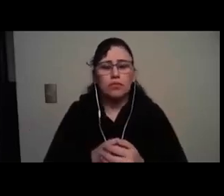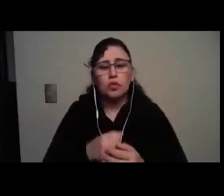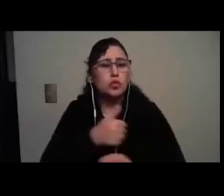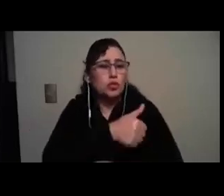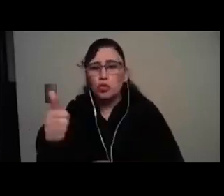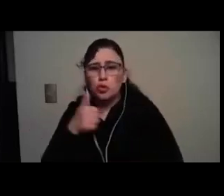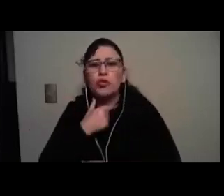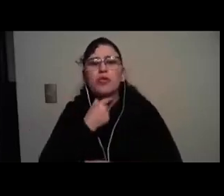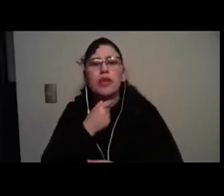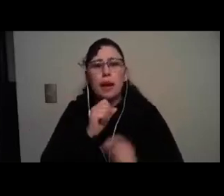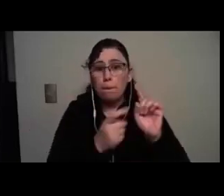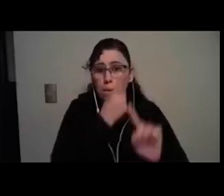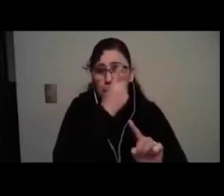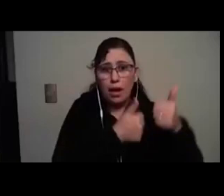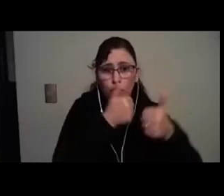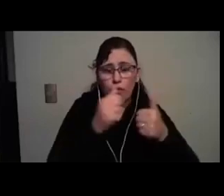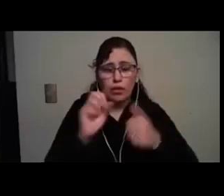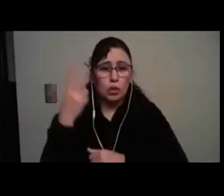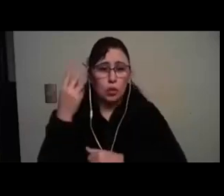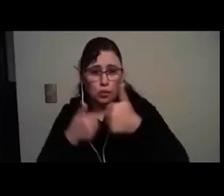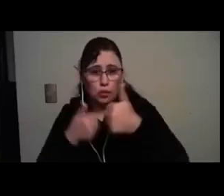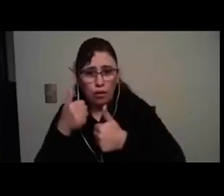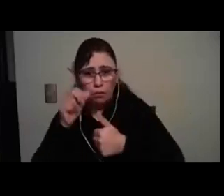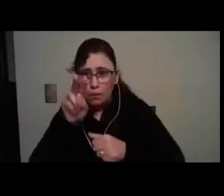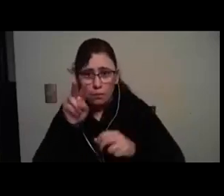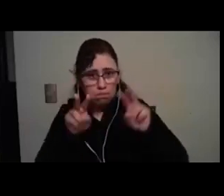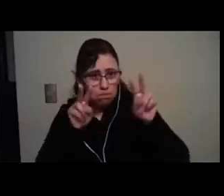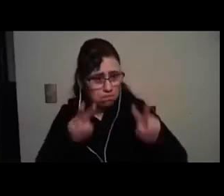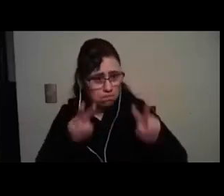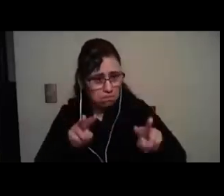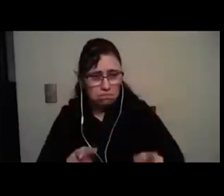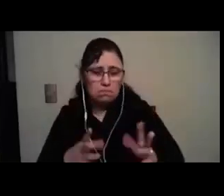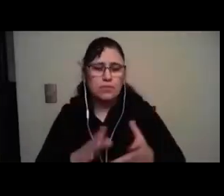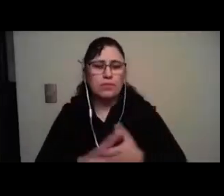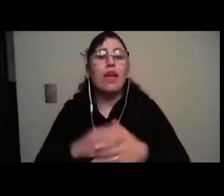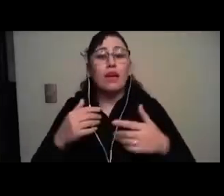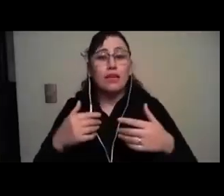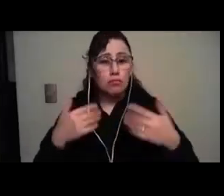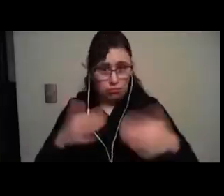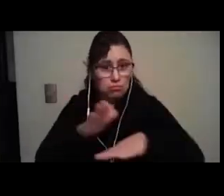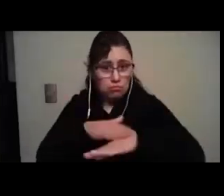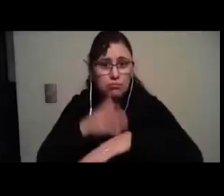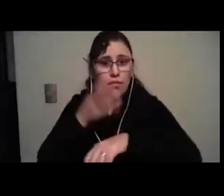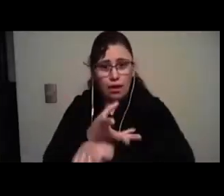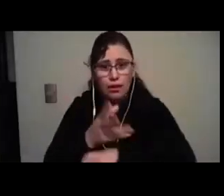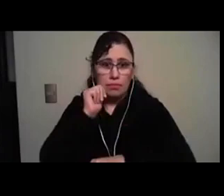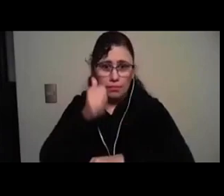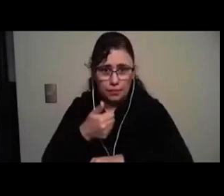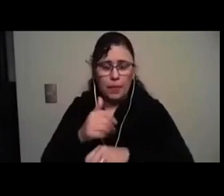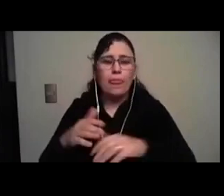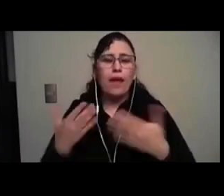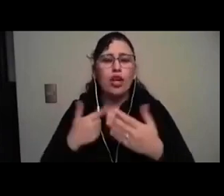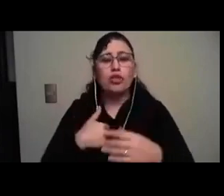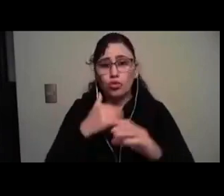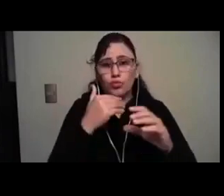ya lo puedan hacer, ya. Voy a enviar un correo a su delegada para que por